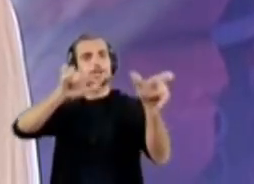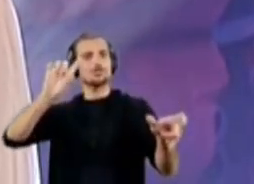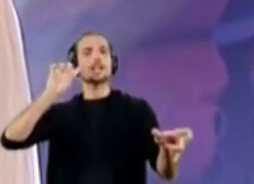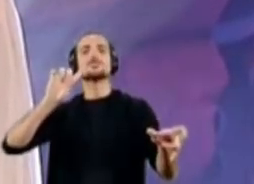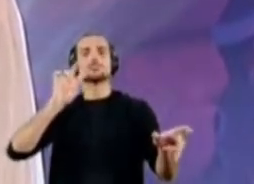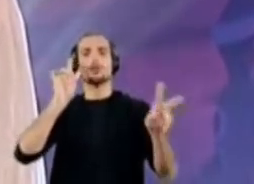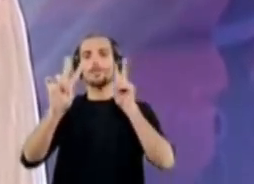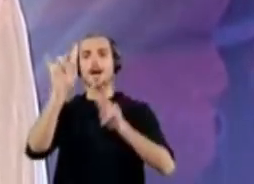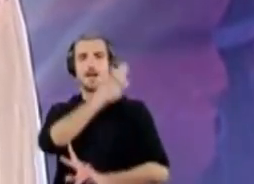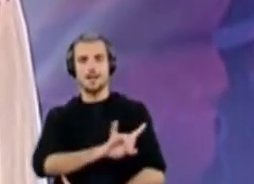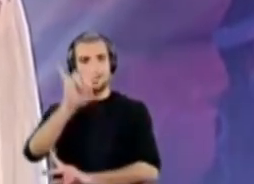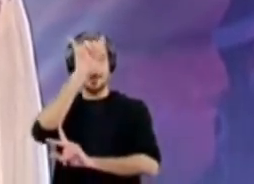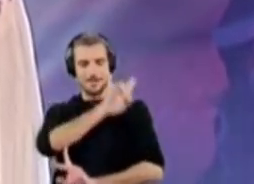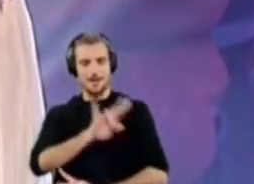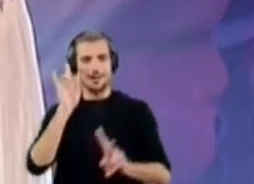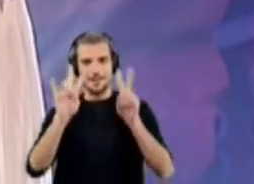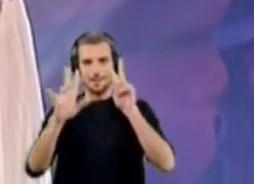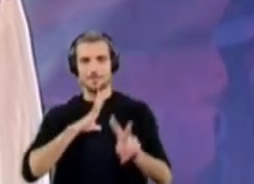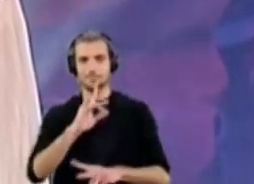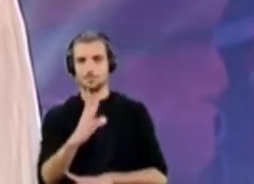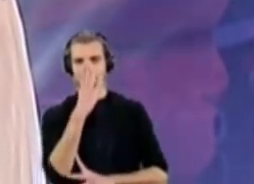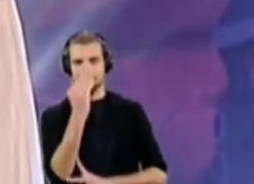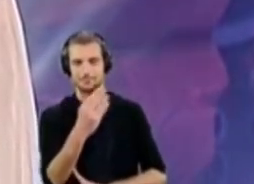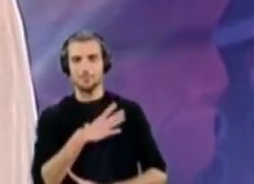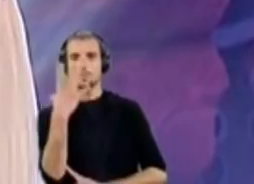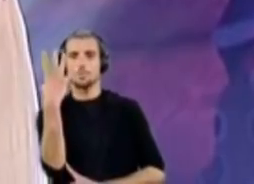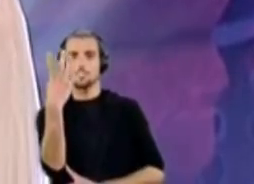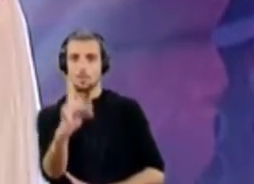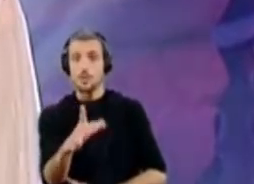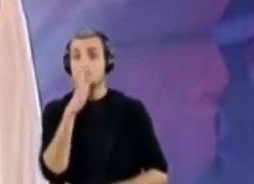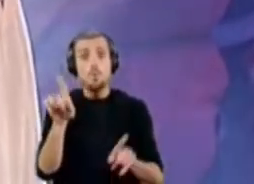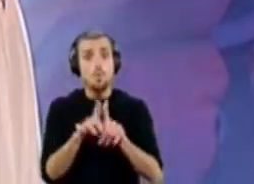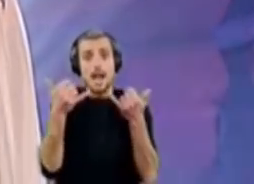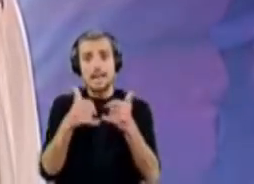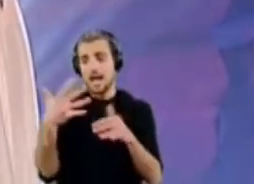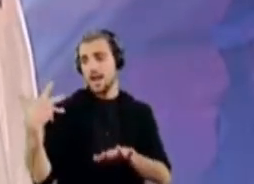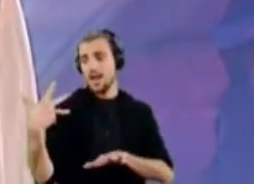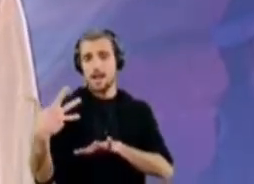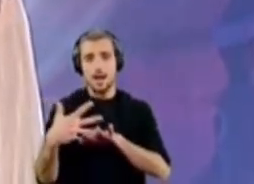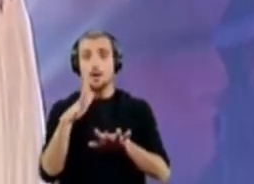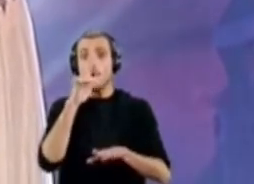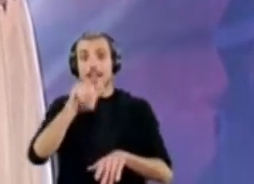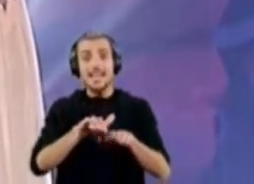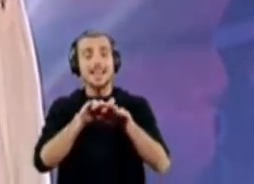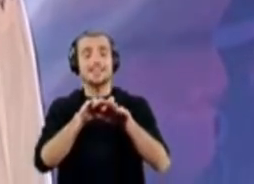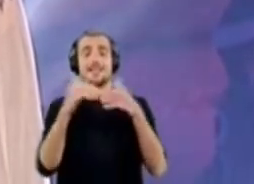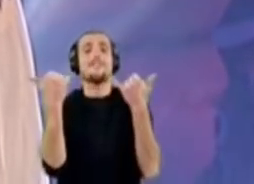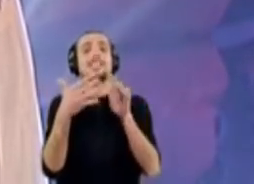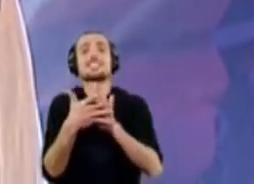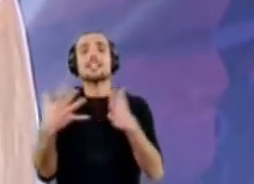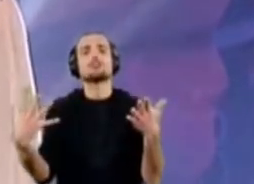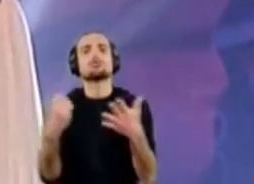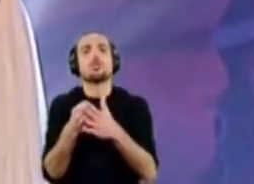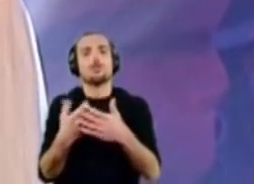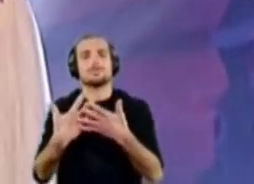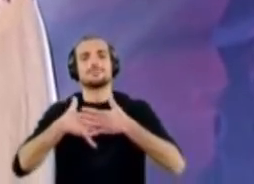de Canarias, como lo son, lo han sido todas las galas de este carnaval, porque esta es una fiesta en la que cabemos absolutamente todos.